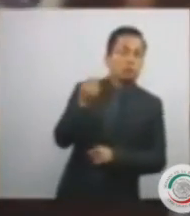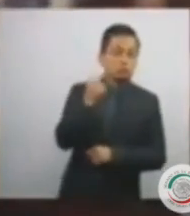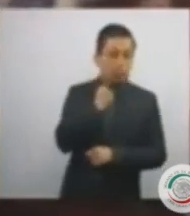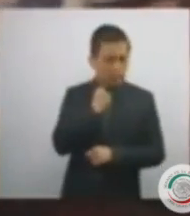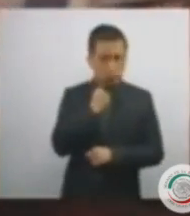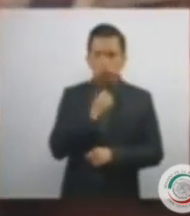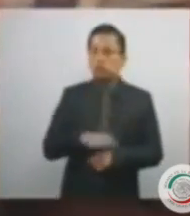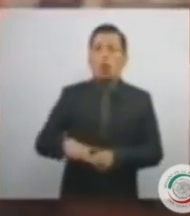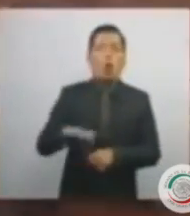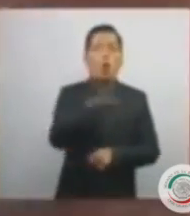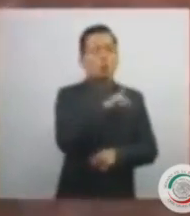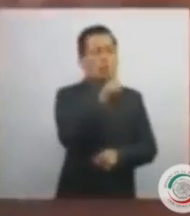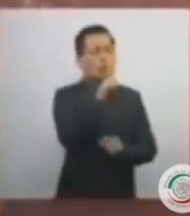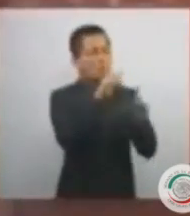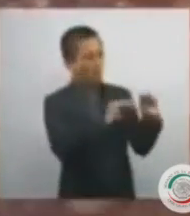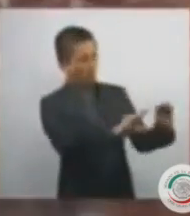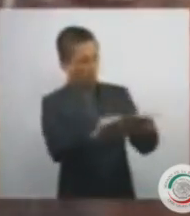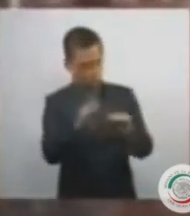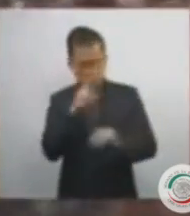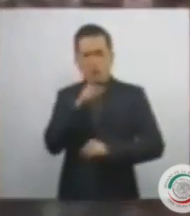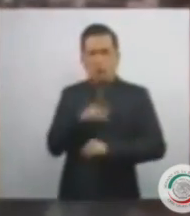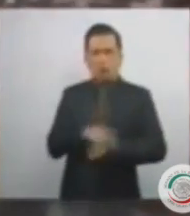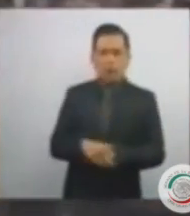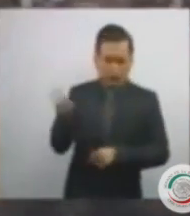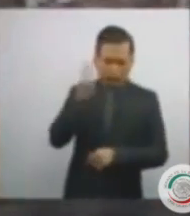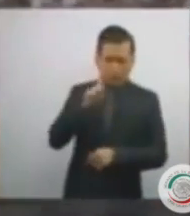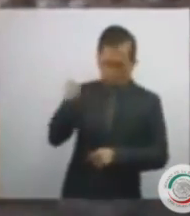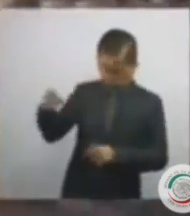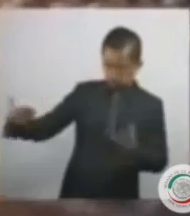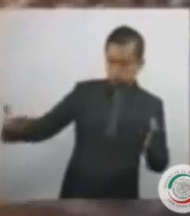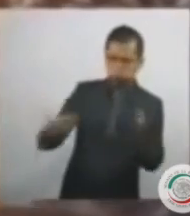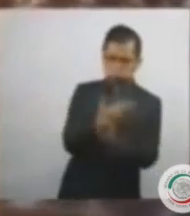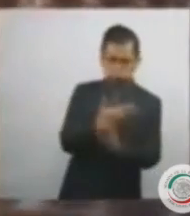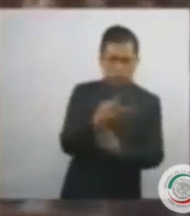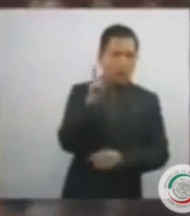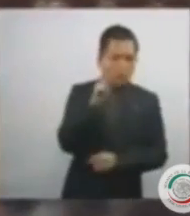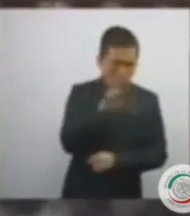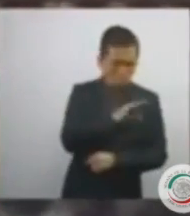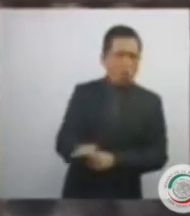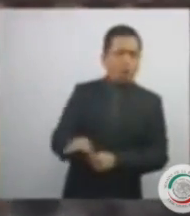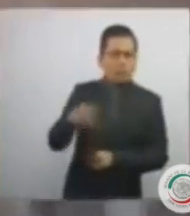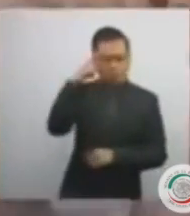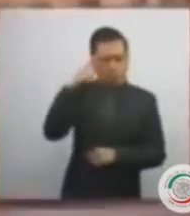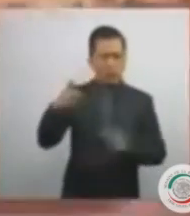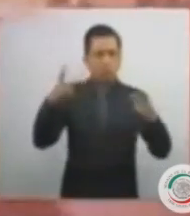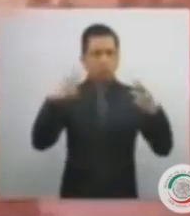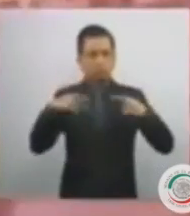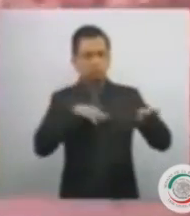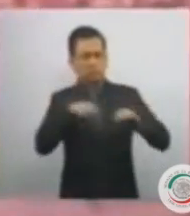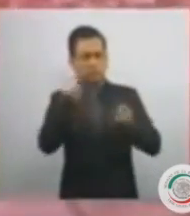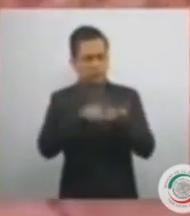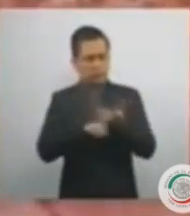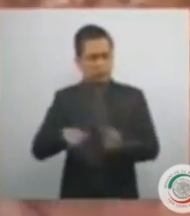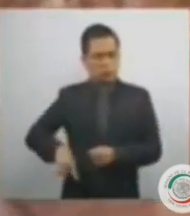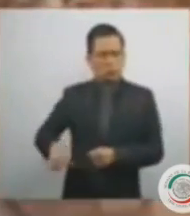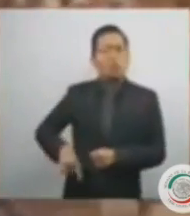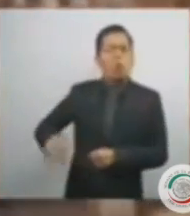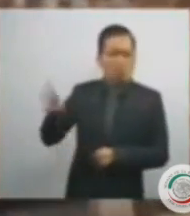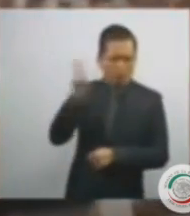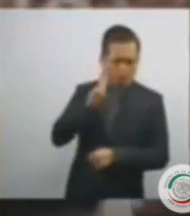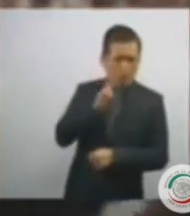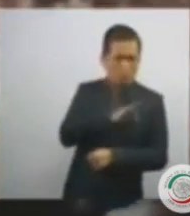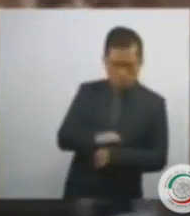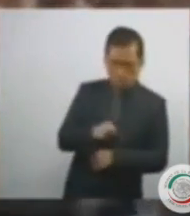A ver, que se atreva, a ver si se atreve a meter la ley mordaza para todos los servidores públicos por igual, porque esta